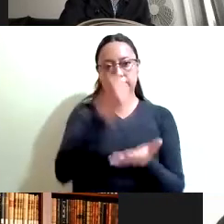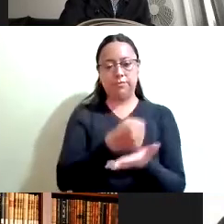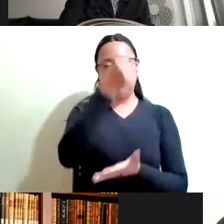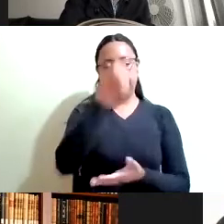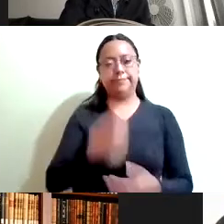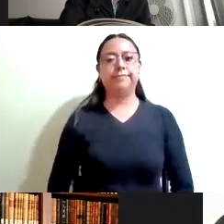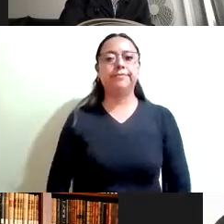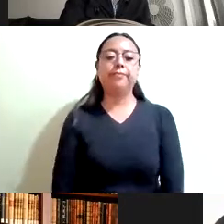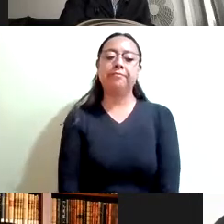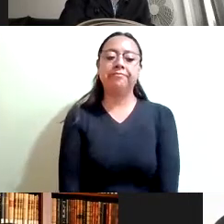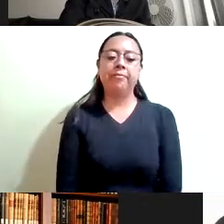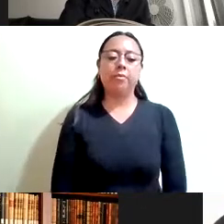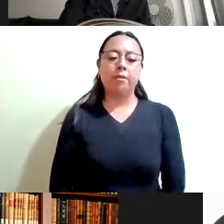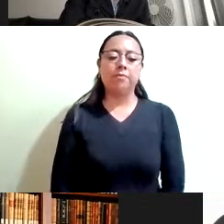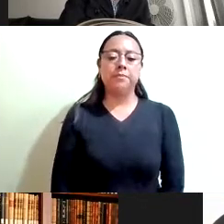términos.